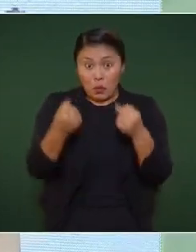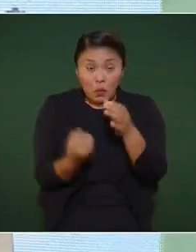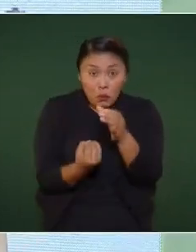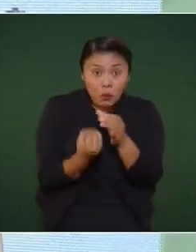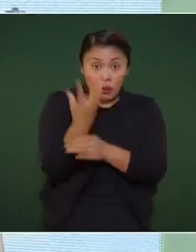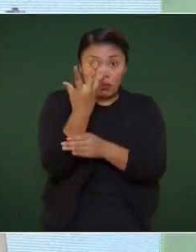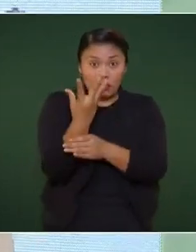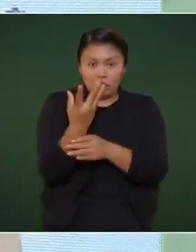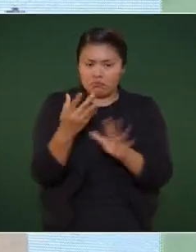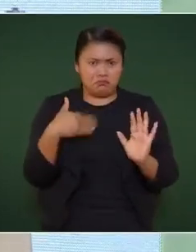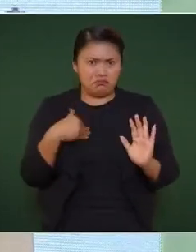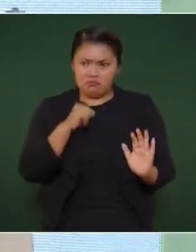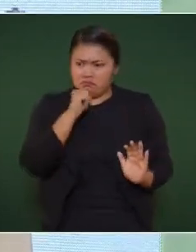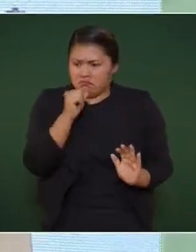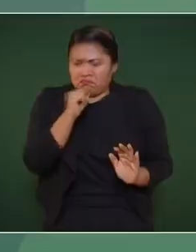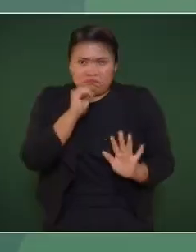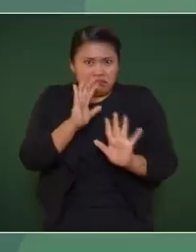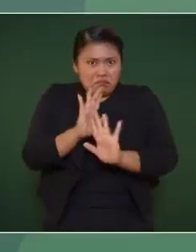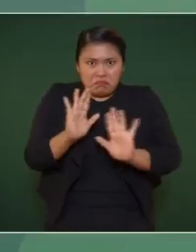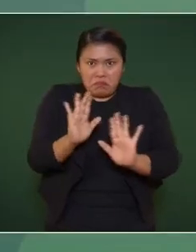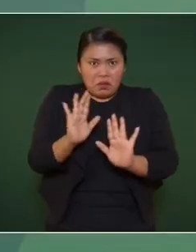para funcionario,